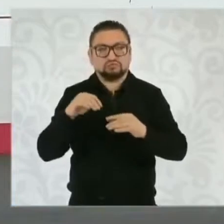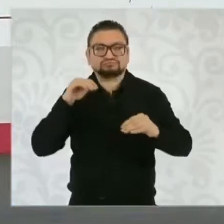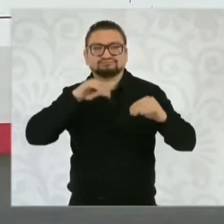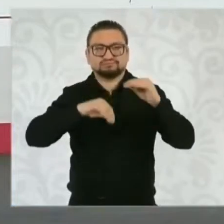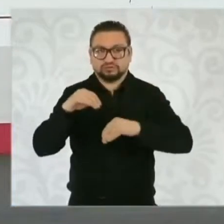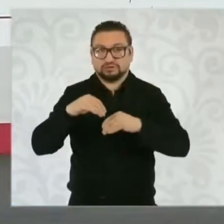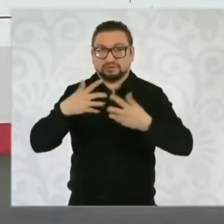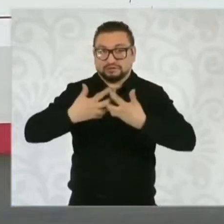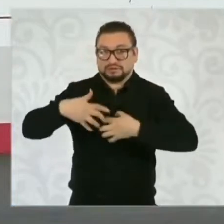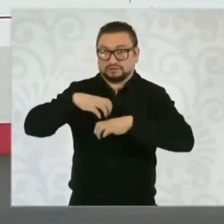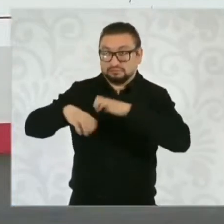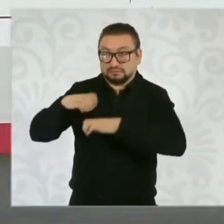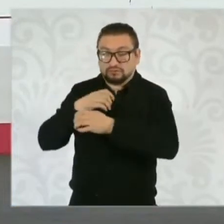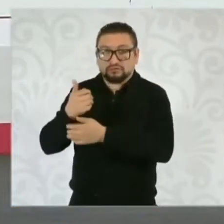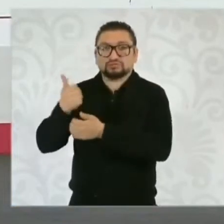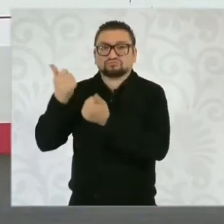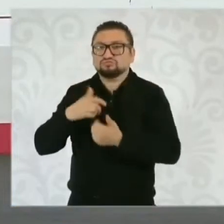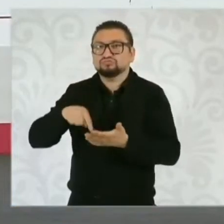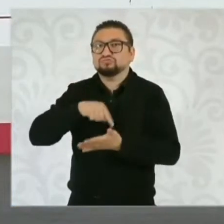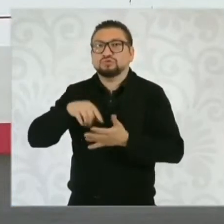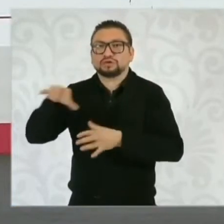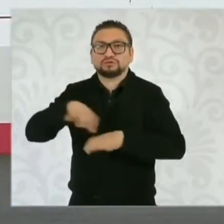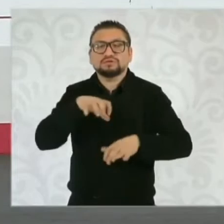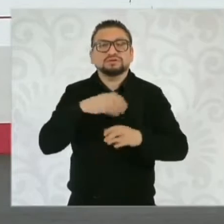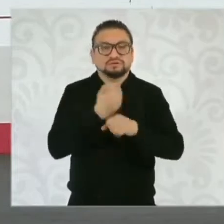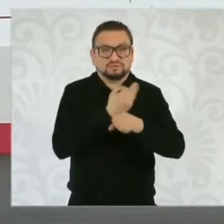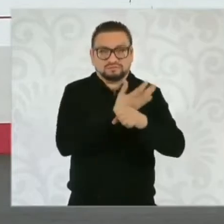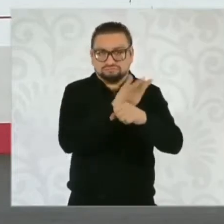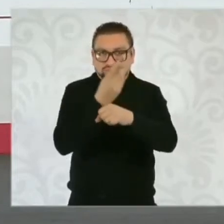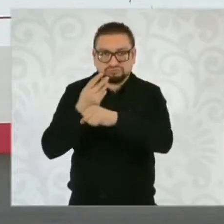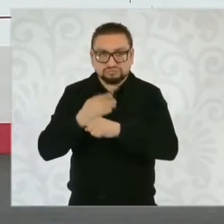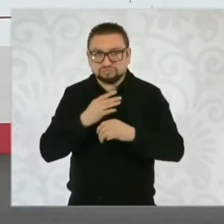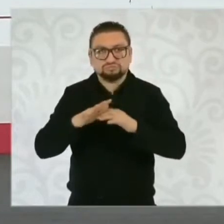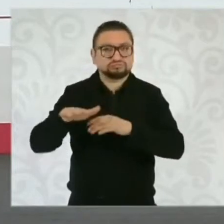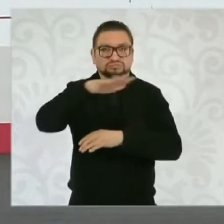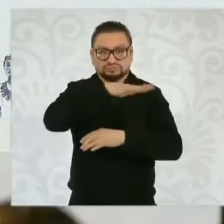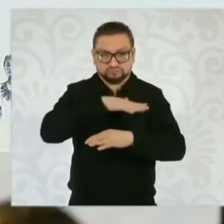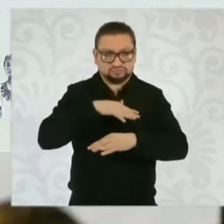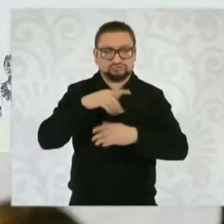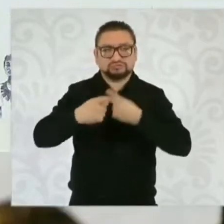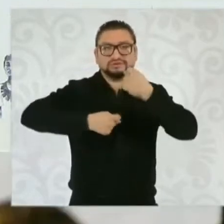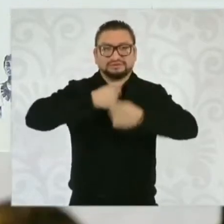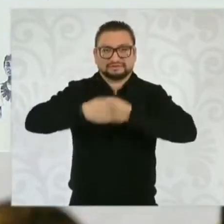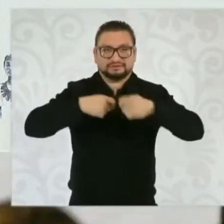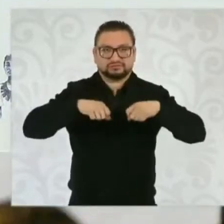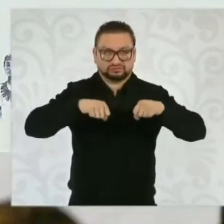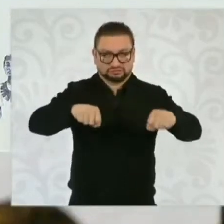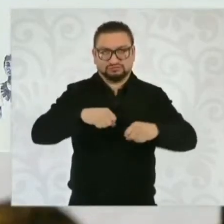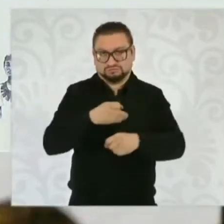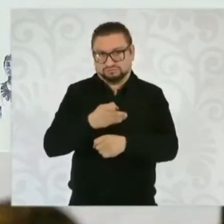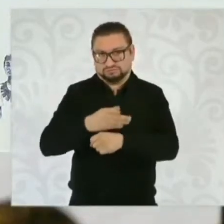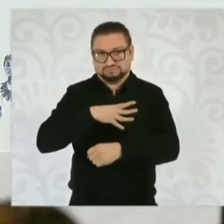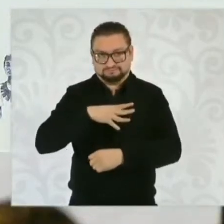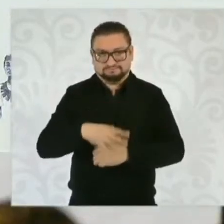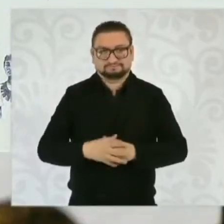incorporar proveedores locales y el mantenimiento integral de los establecimientos, esos en las tiendas que tiene actualmente el